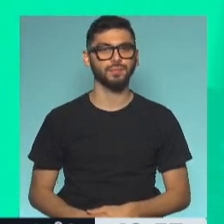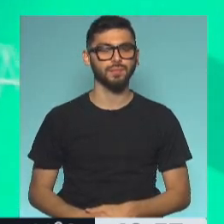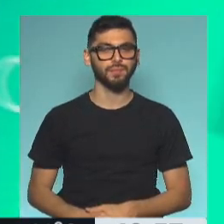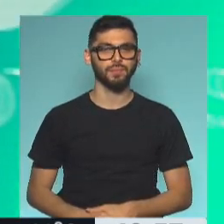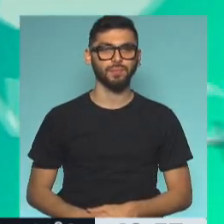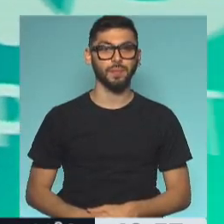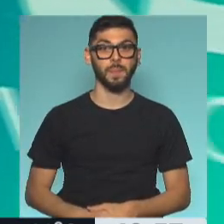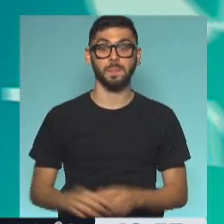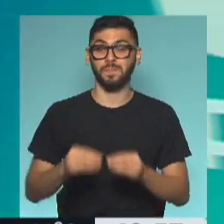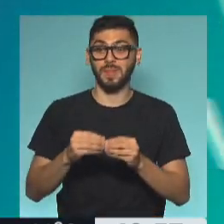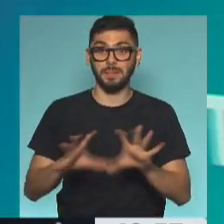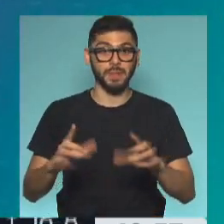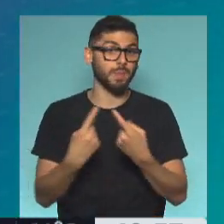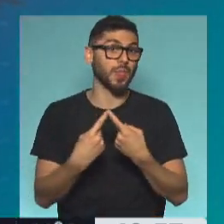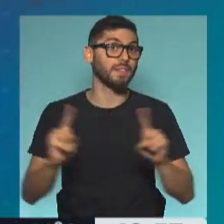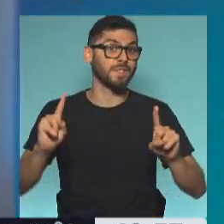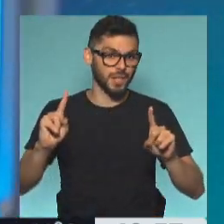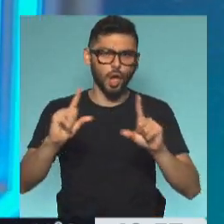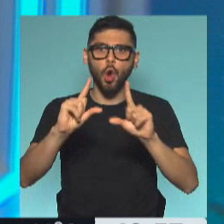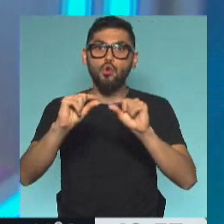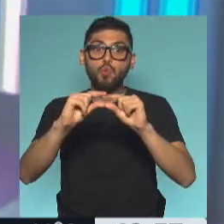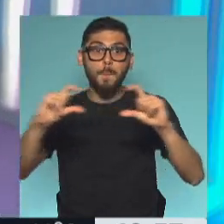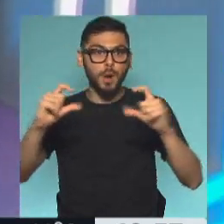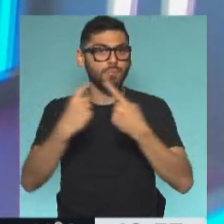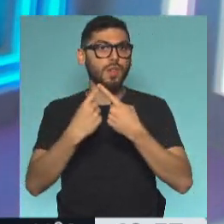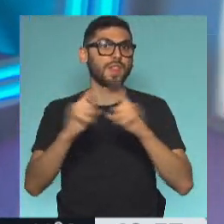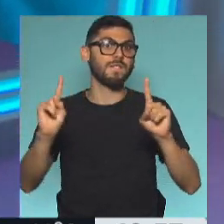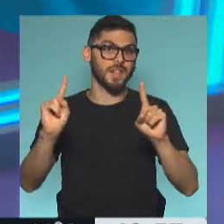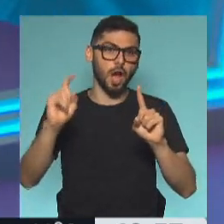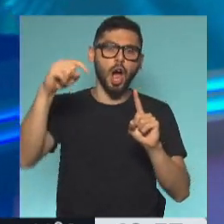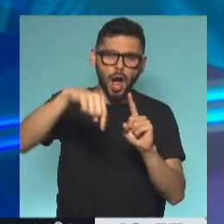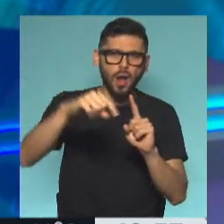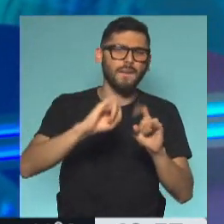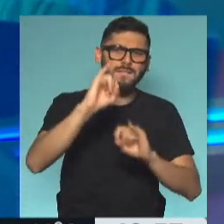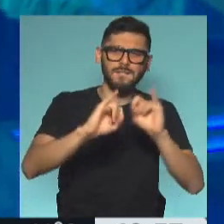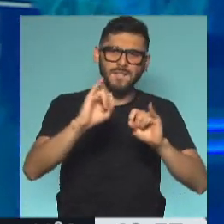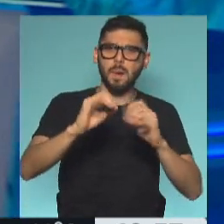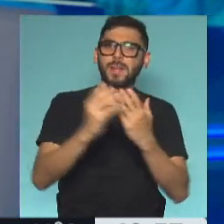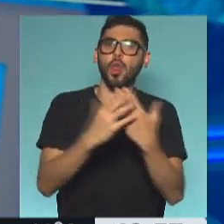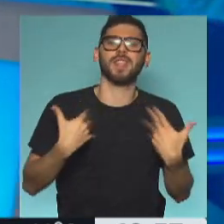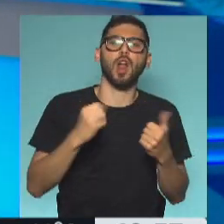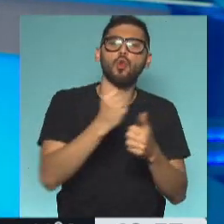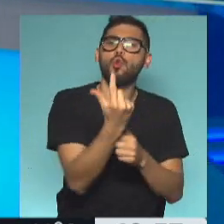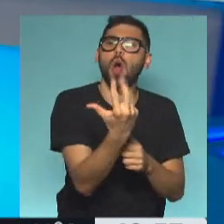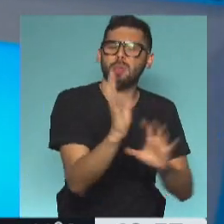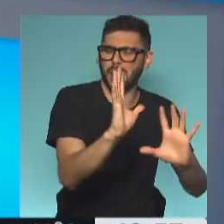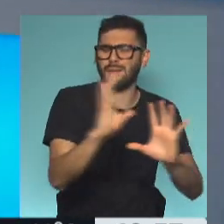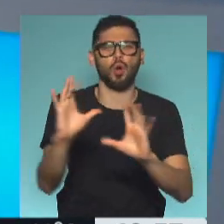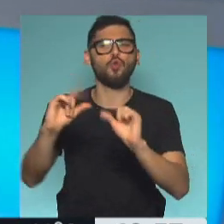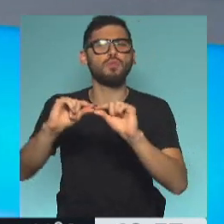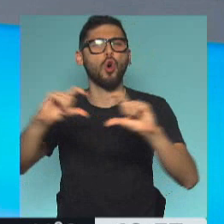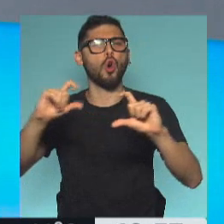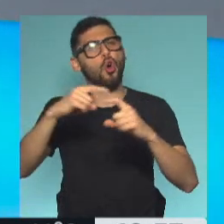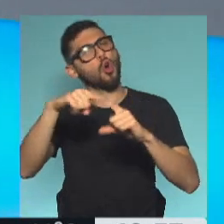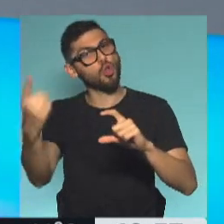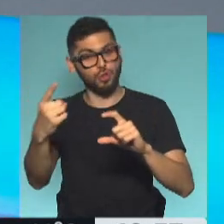Manera distinta de abrir, Diana, buenas tardes. Número distinto para abrir. Hoy, en un ratito, vamos a hablar del parte del Ministerio de Salud. Hoy comenzamos con esta cifra. Así es, Ariel,